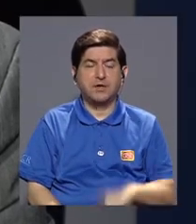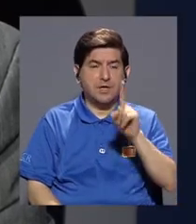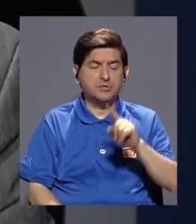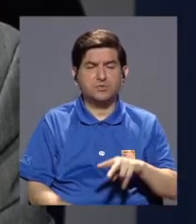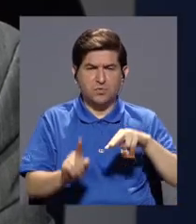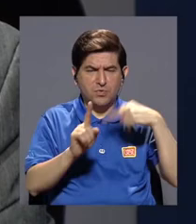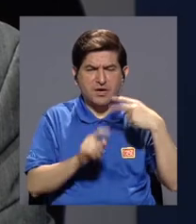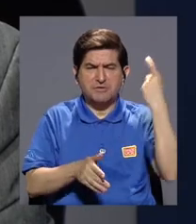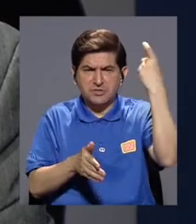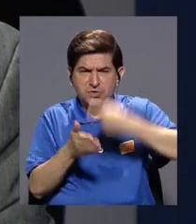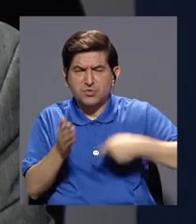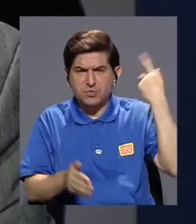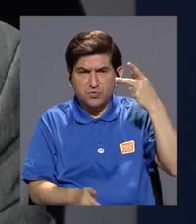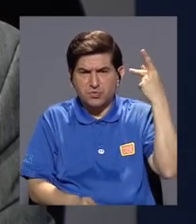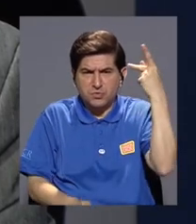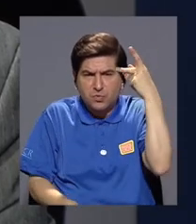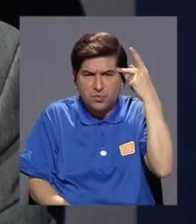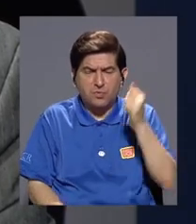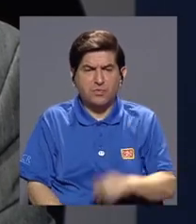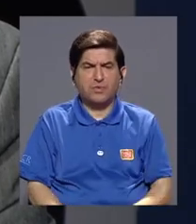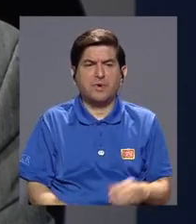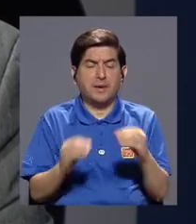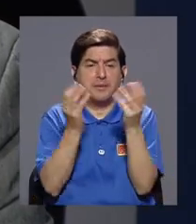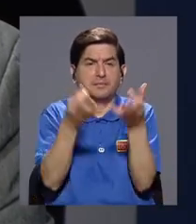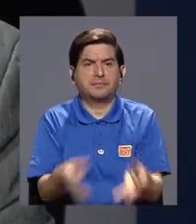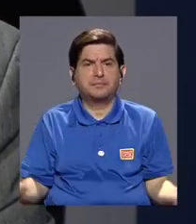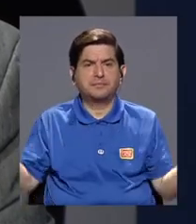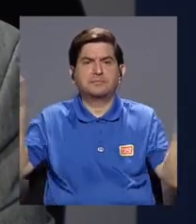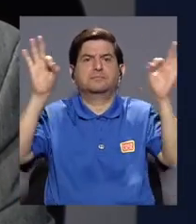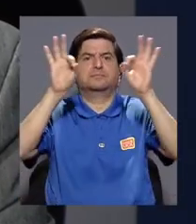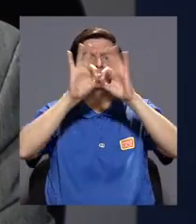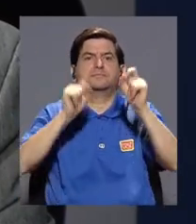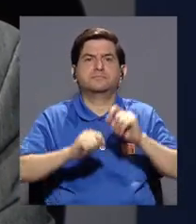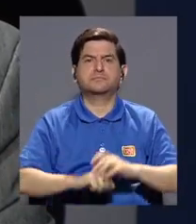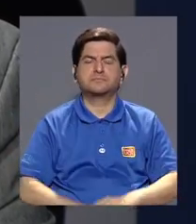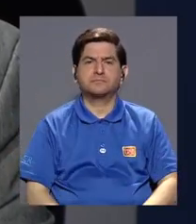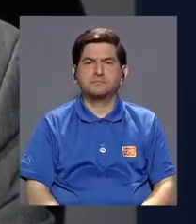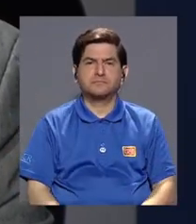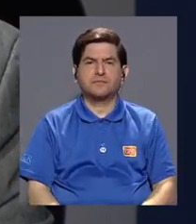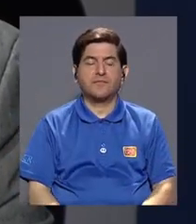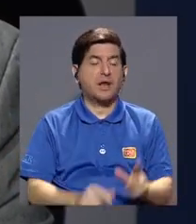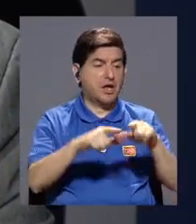Una visión autoritaria de la política donde es más importante